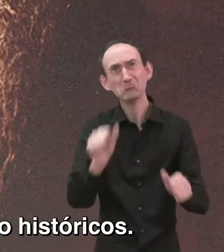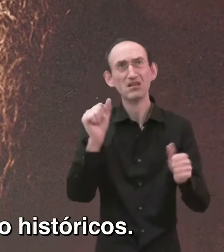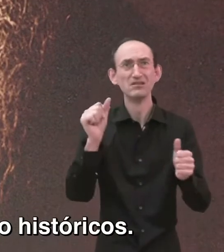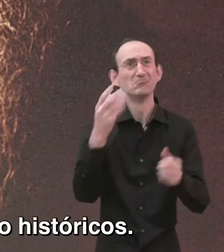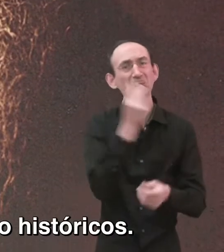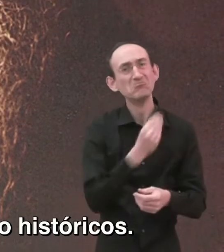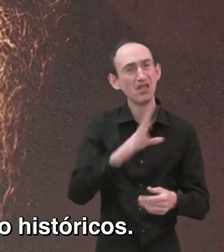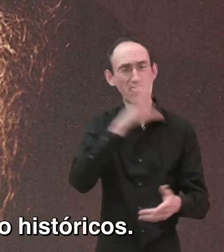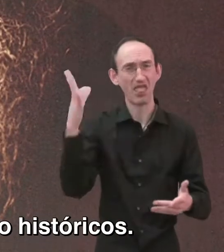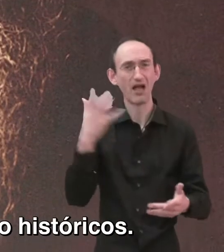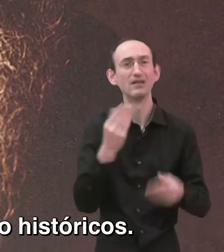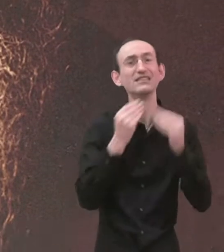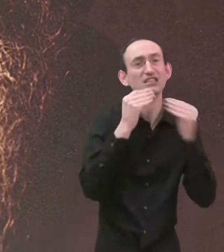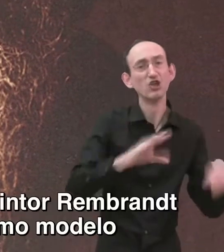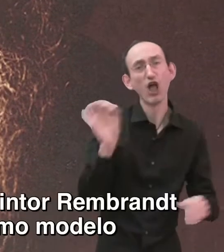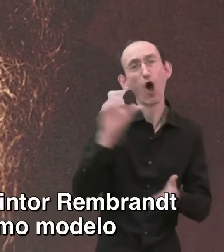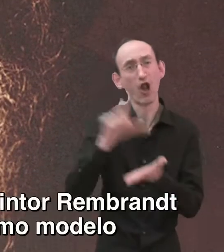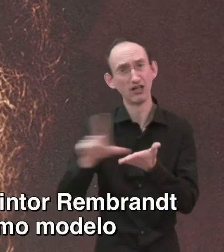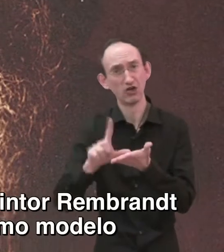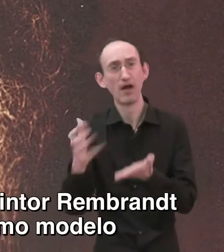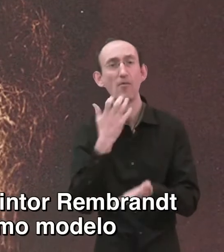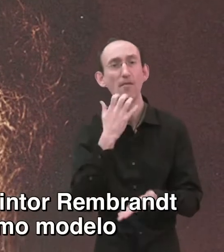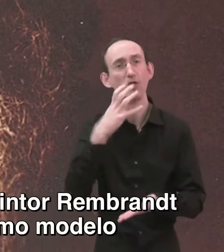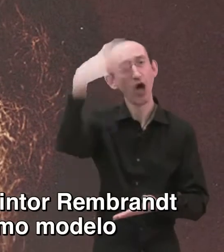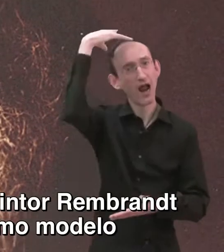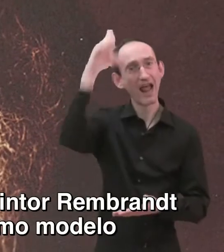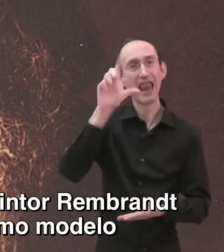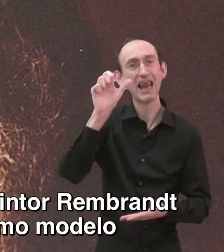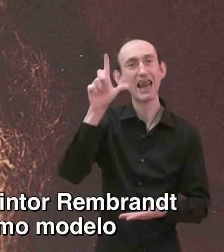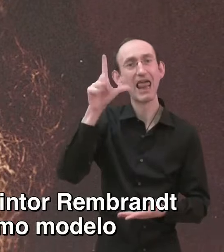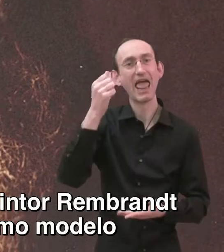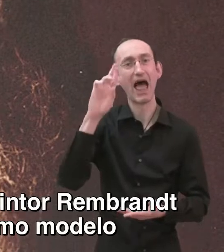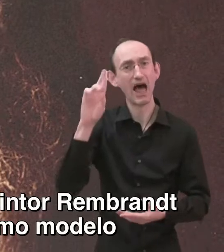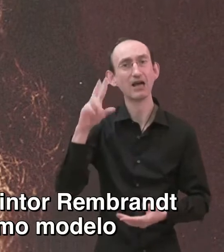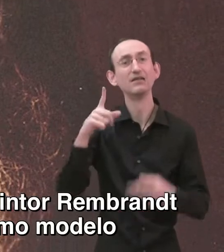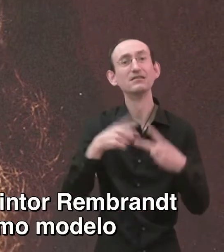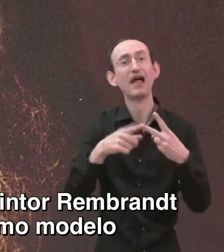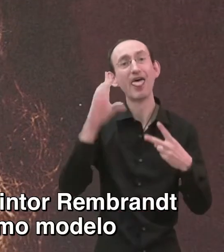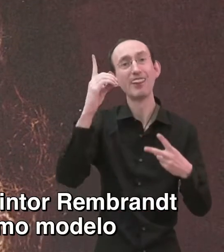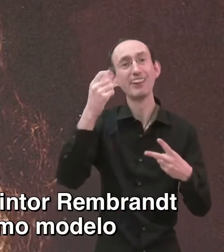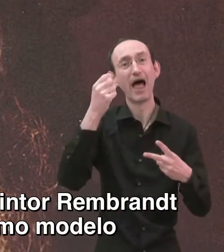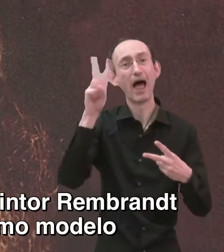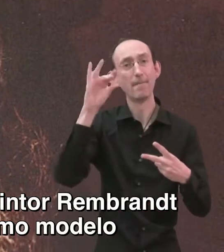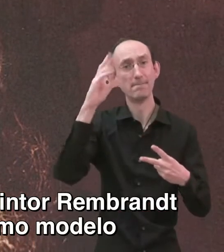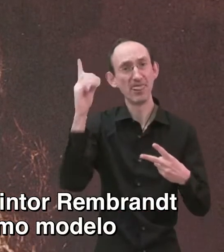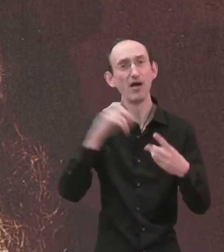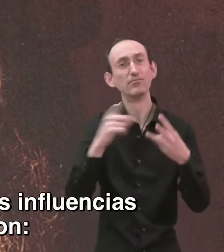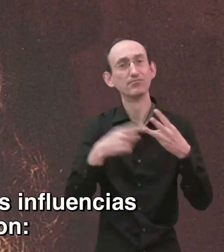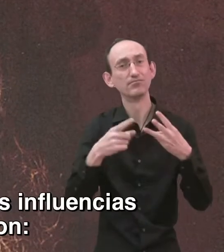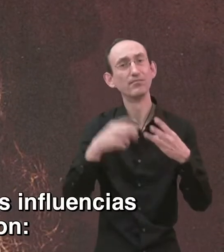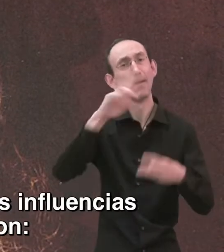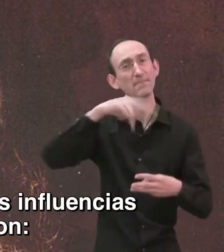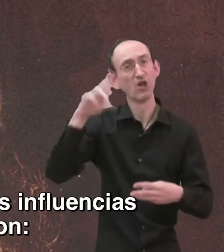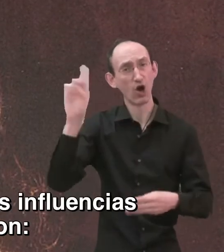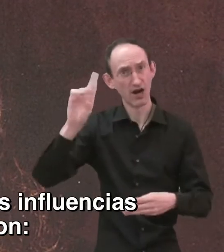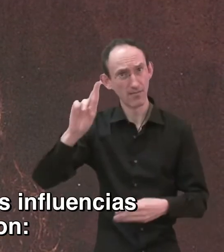tanto literarios como históricos. El rey Lear, David o el pintor Rembrandt tienen además como modelo a